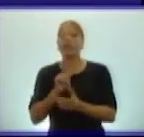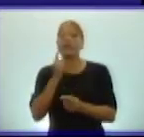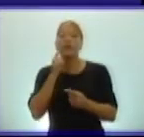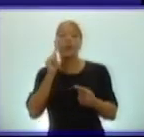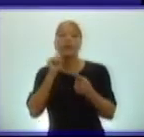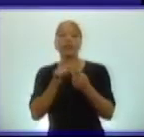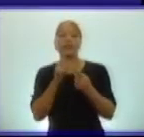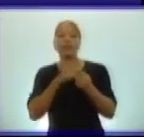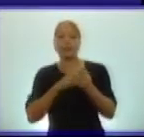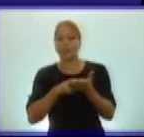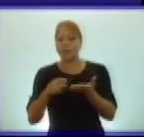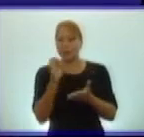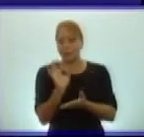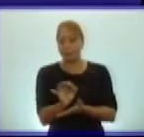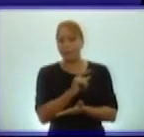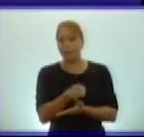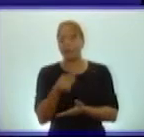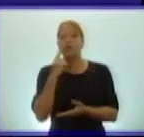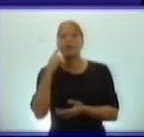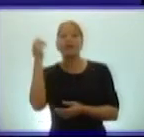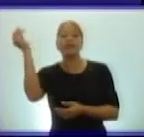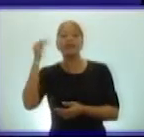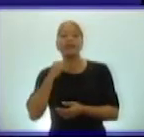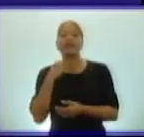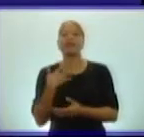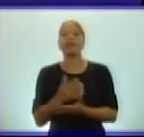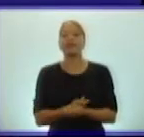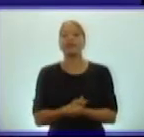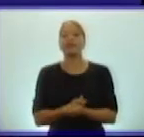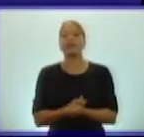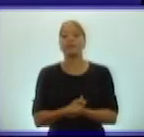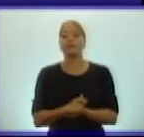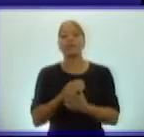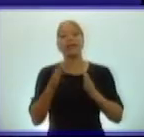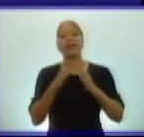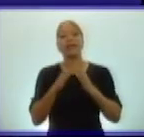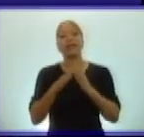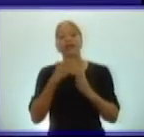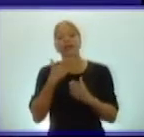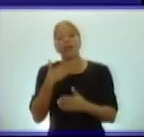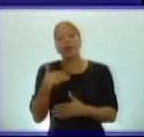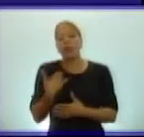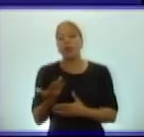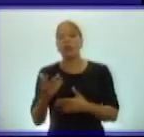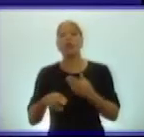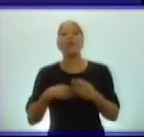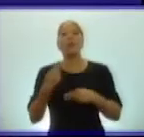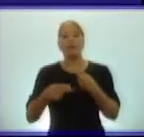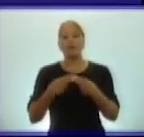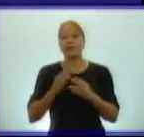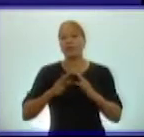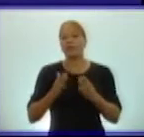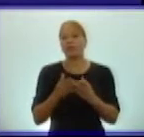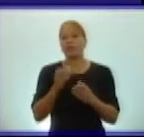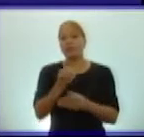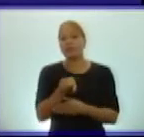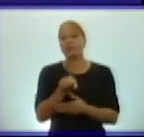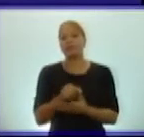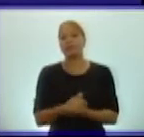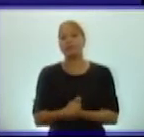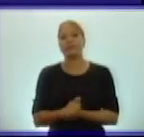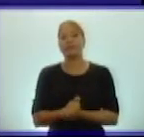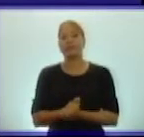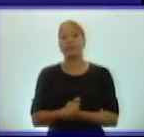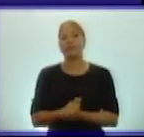esta semana usted debe ser capaz de vencer en casa cuando esté realizando las actividades que posteriormente van a ser